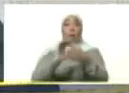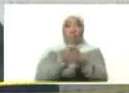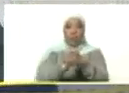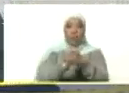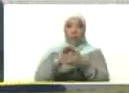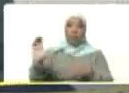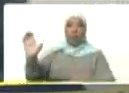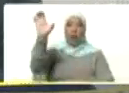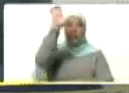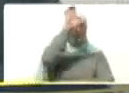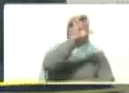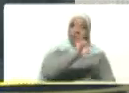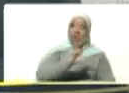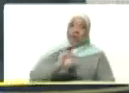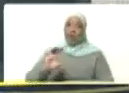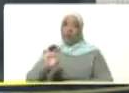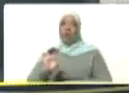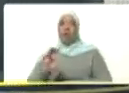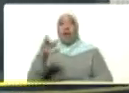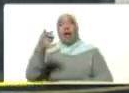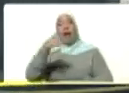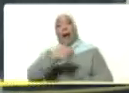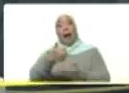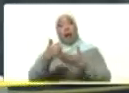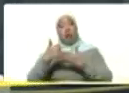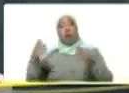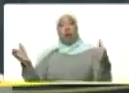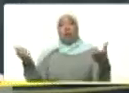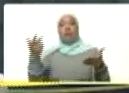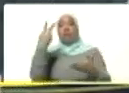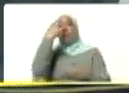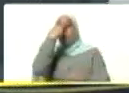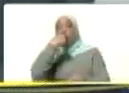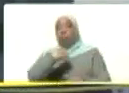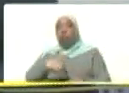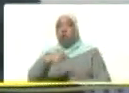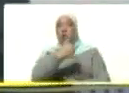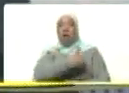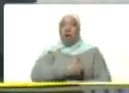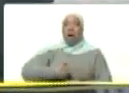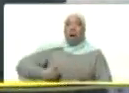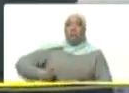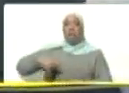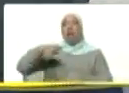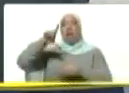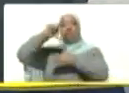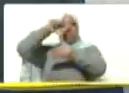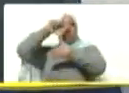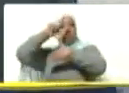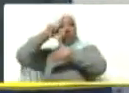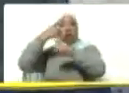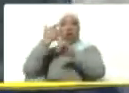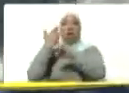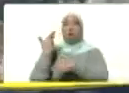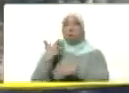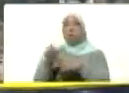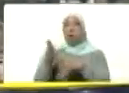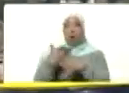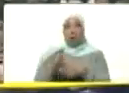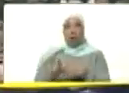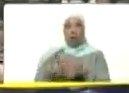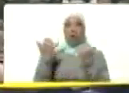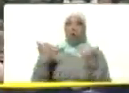fragility or vulnerability. Reduce el nivel de vulnerabilidad y fragilidad. In any event, en cualquier caso,